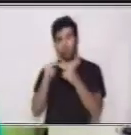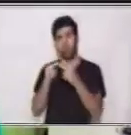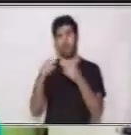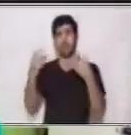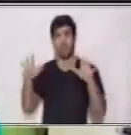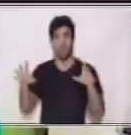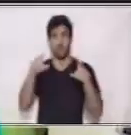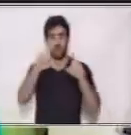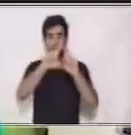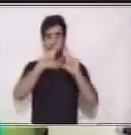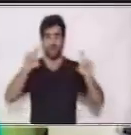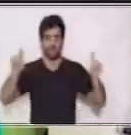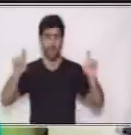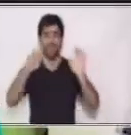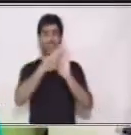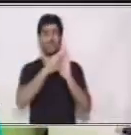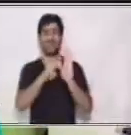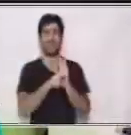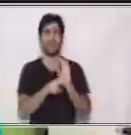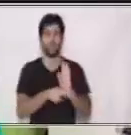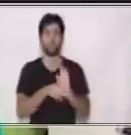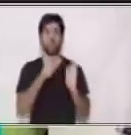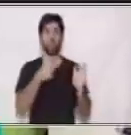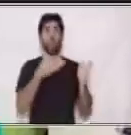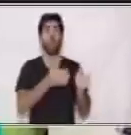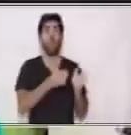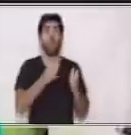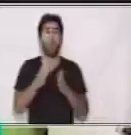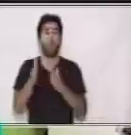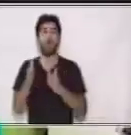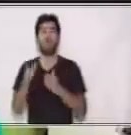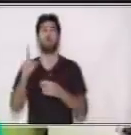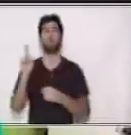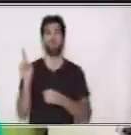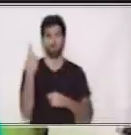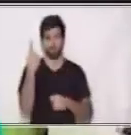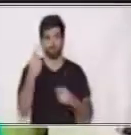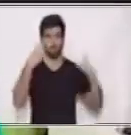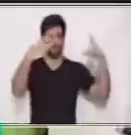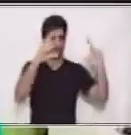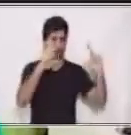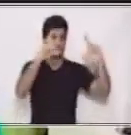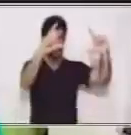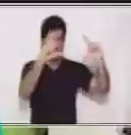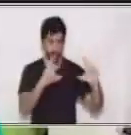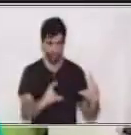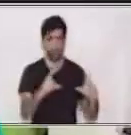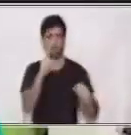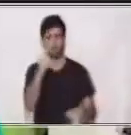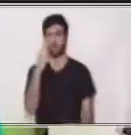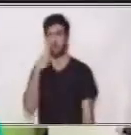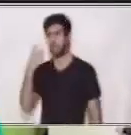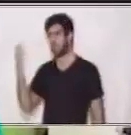Aplicando la regla que nosotros ya conocemos, vamos a trabajar lo siguiente.